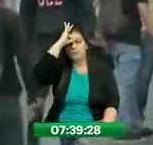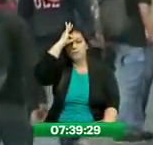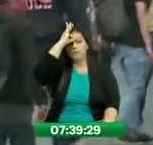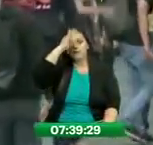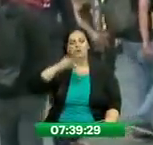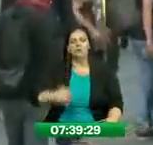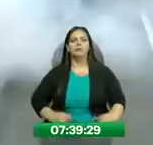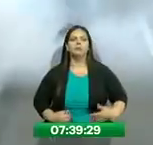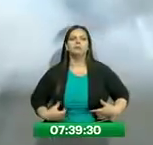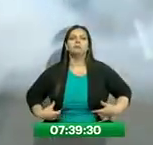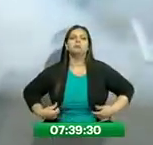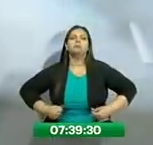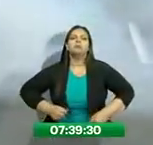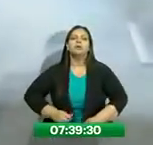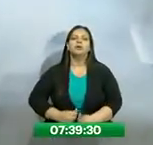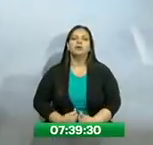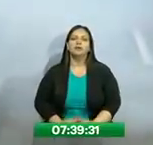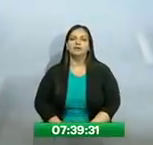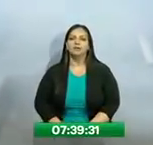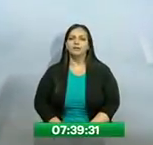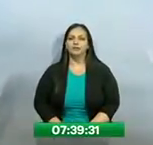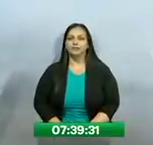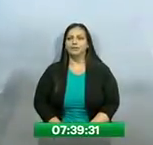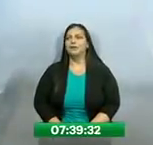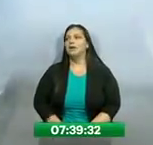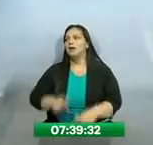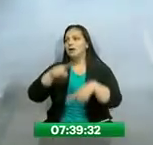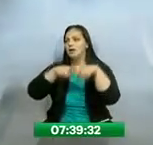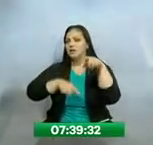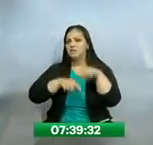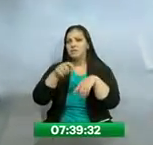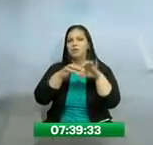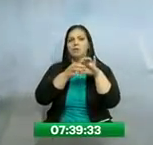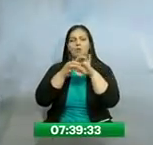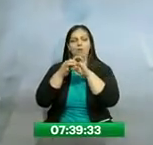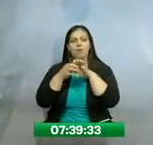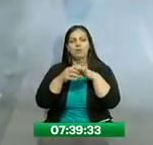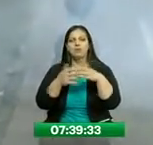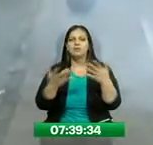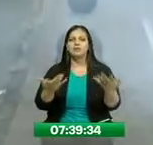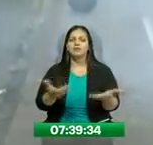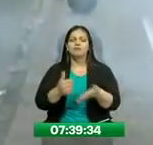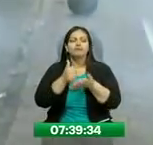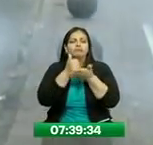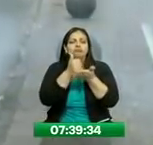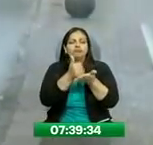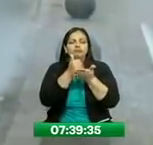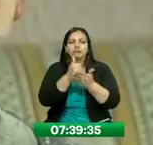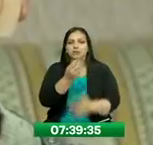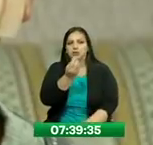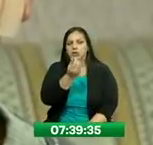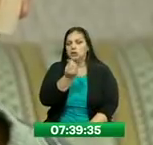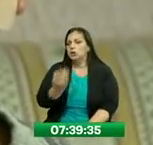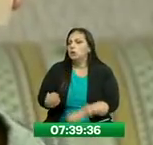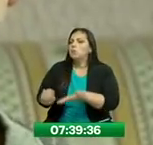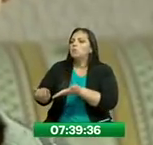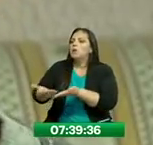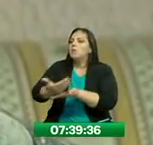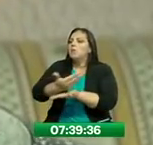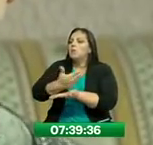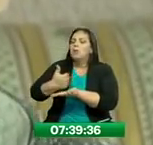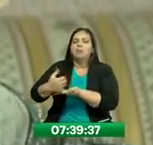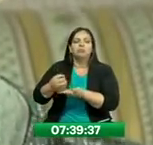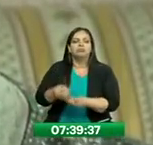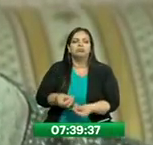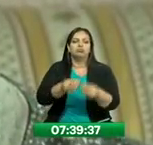lado humano, pues junto a sus amigos y compañeros se encargaron de recolectar y entregar las donaciones. Nos unimos nosotros